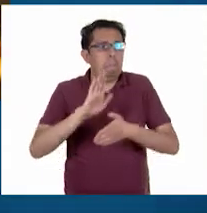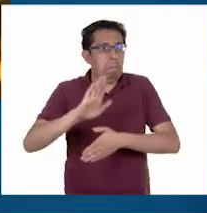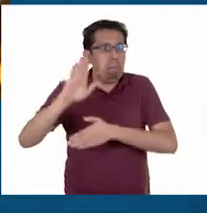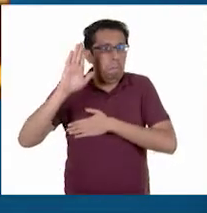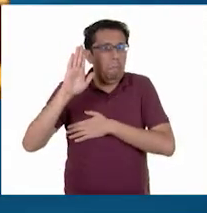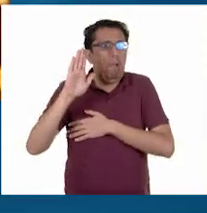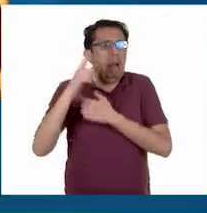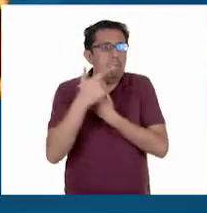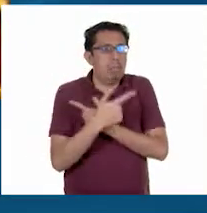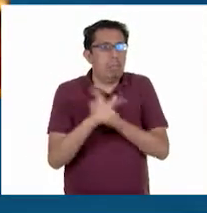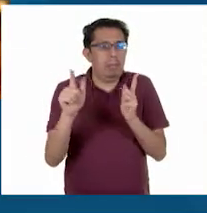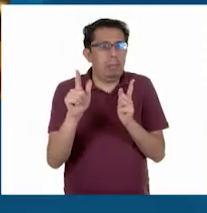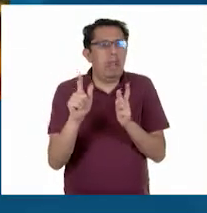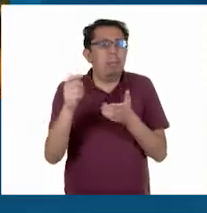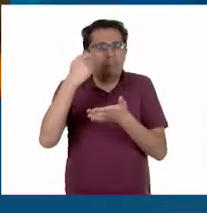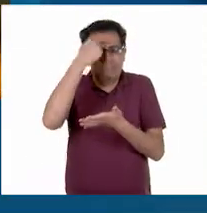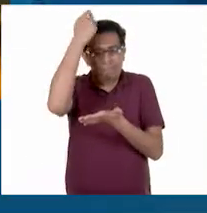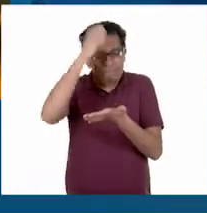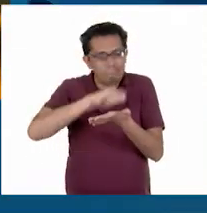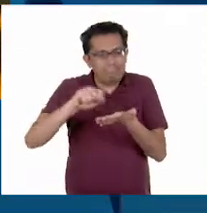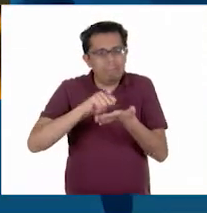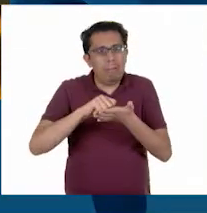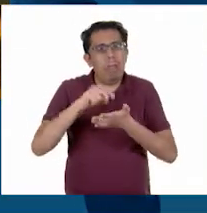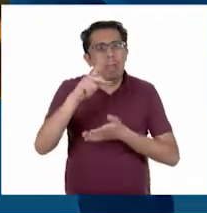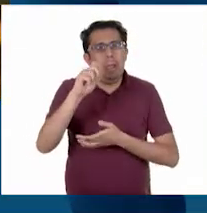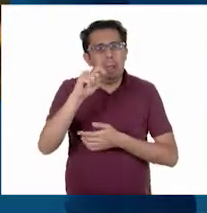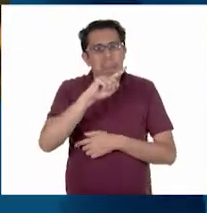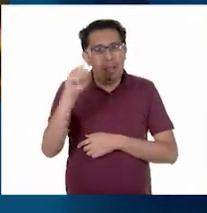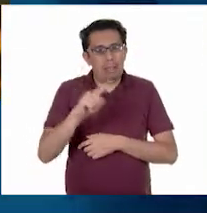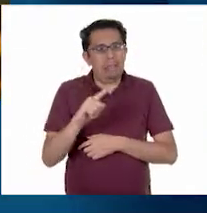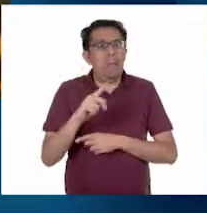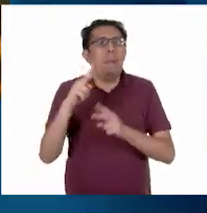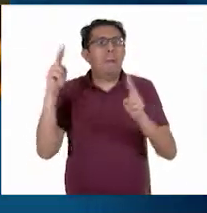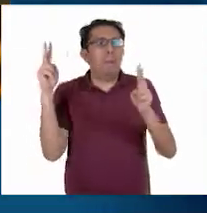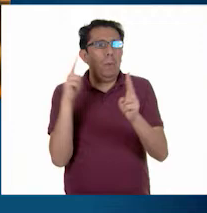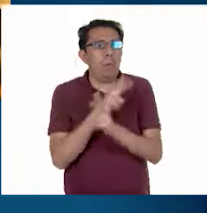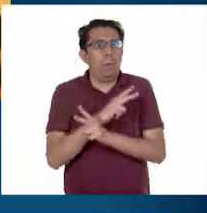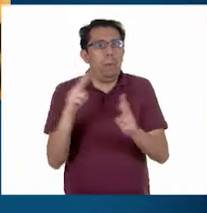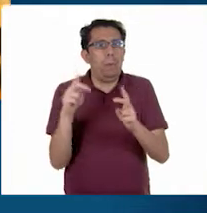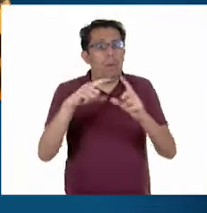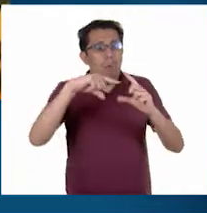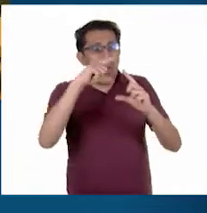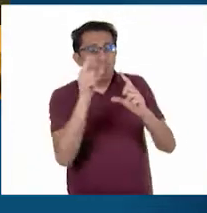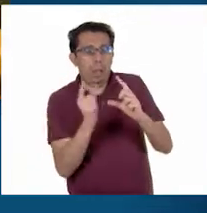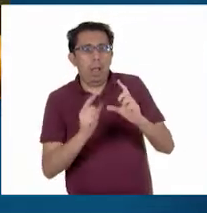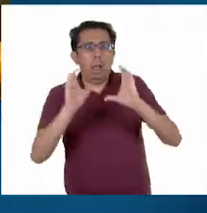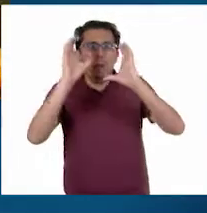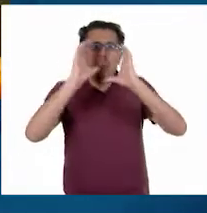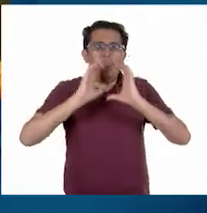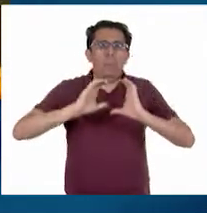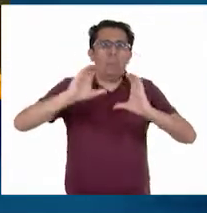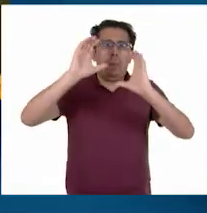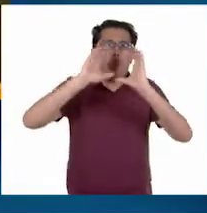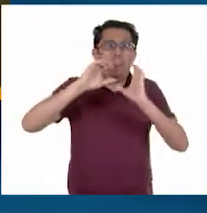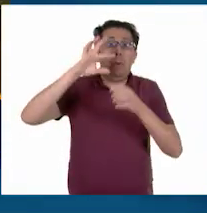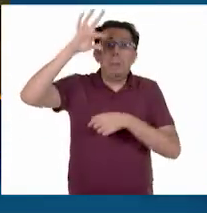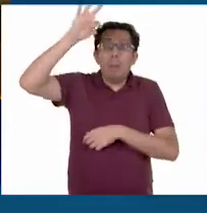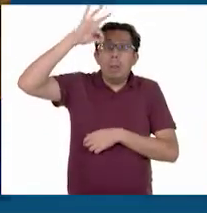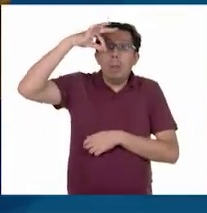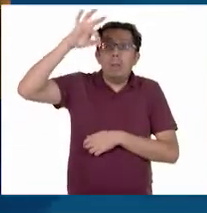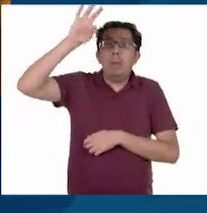Fragmento. Octavio Paz. Viento. Cantan las hojas, bailan las peras en el